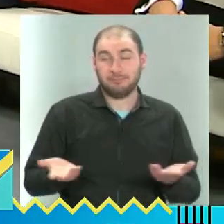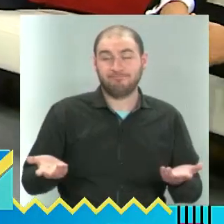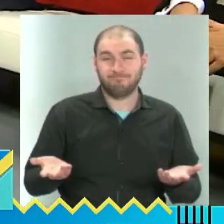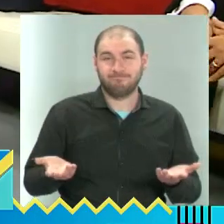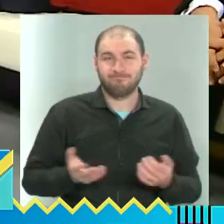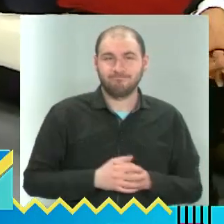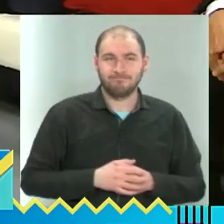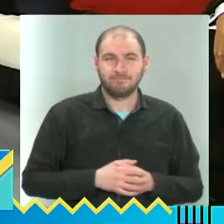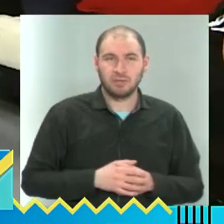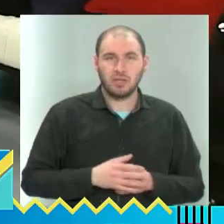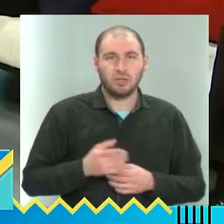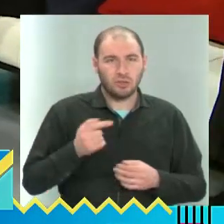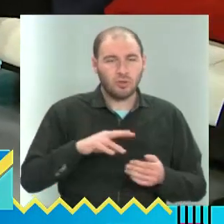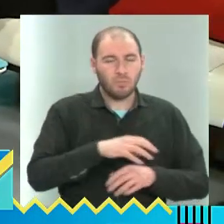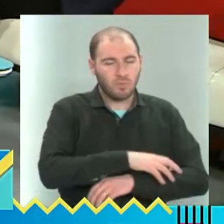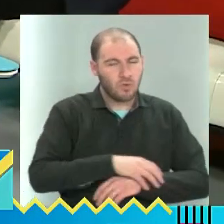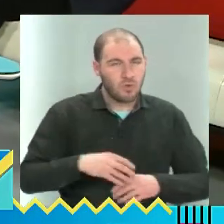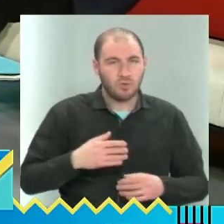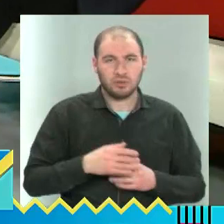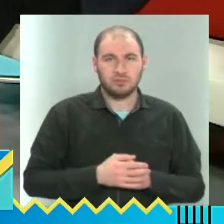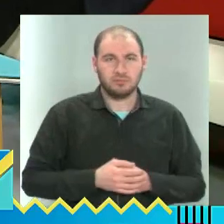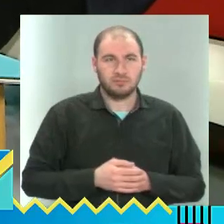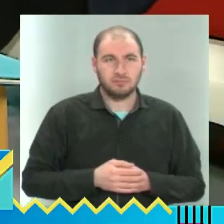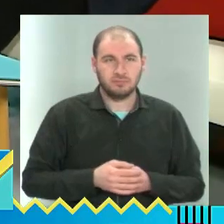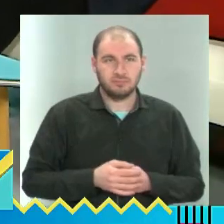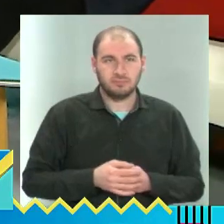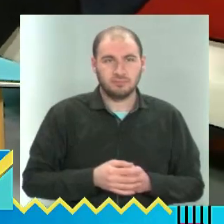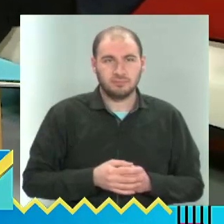sean vulnerables y que estén,